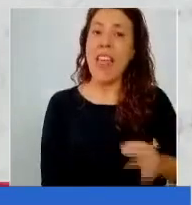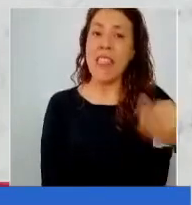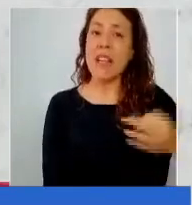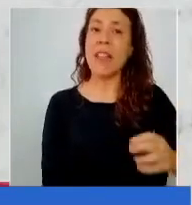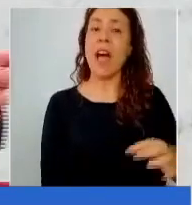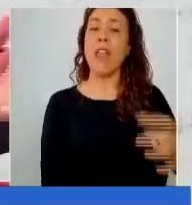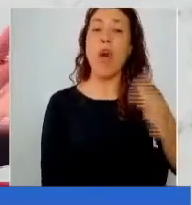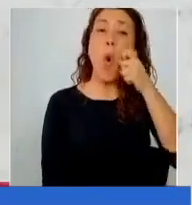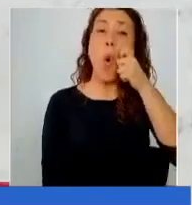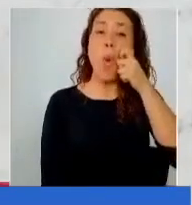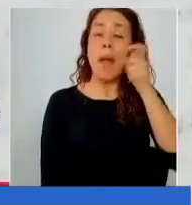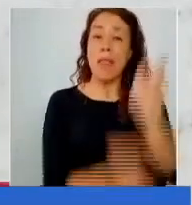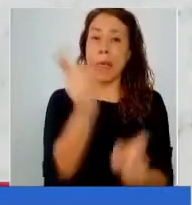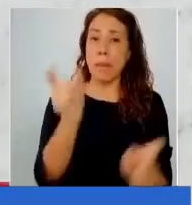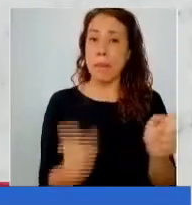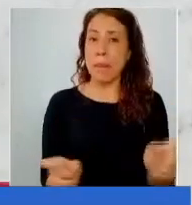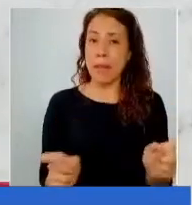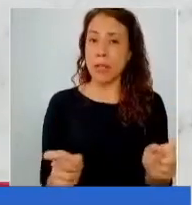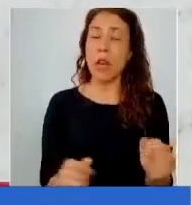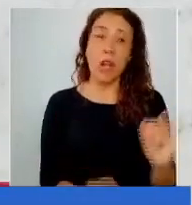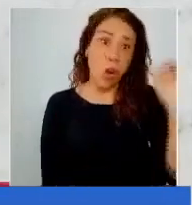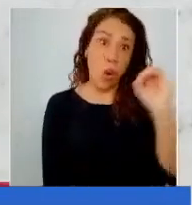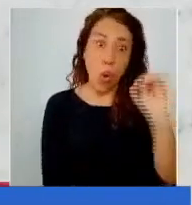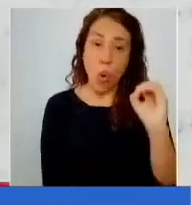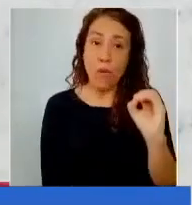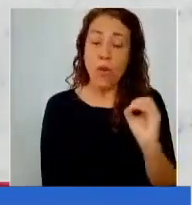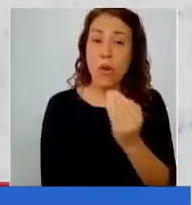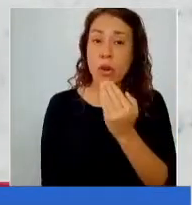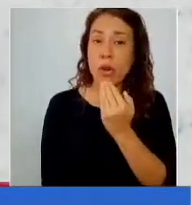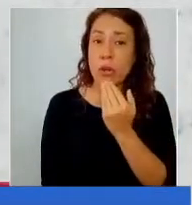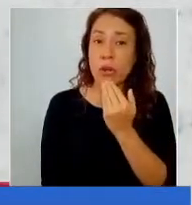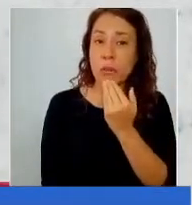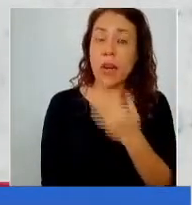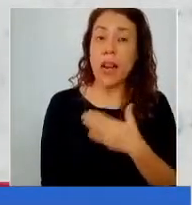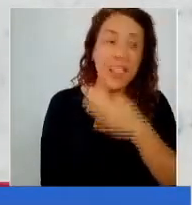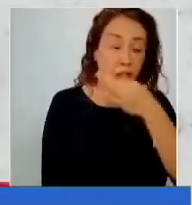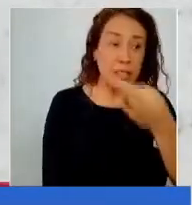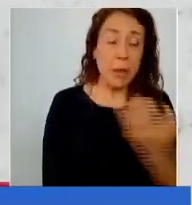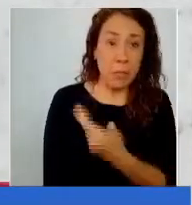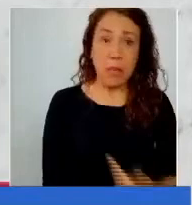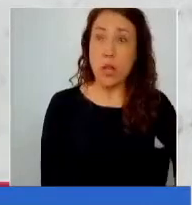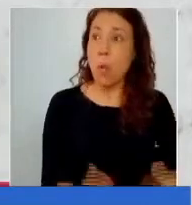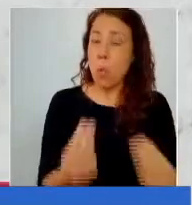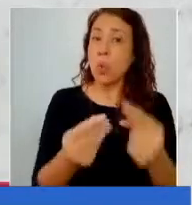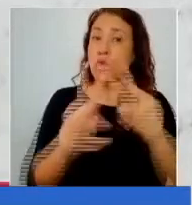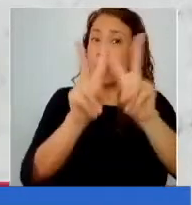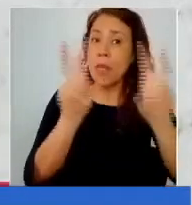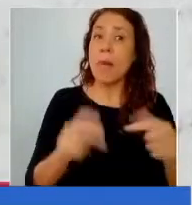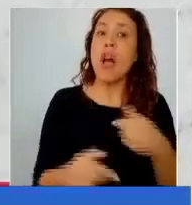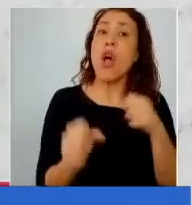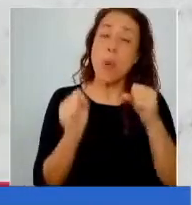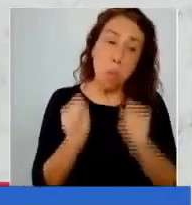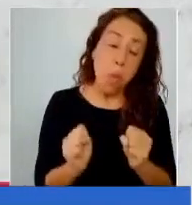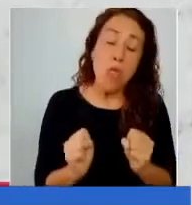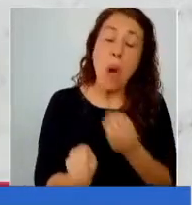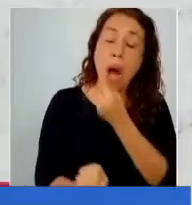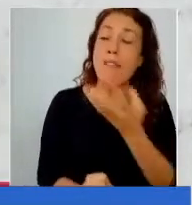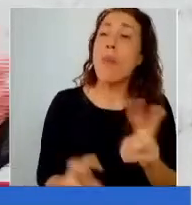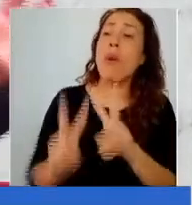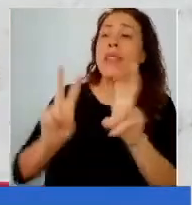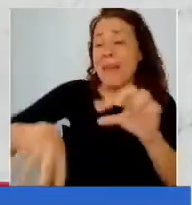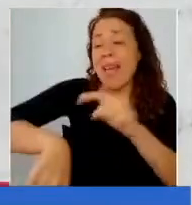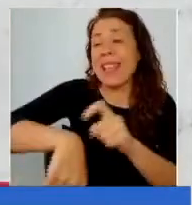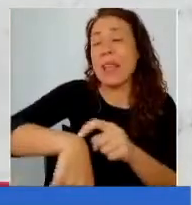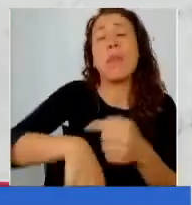y obviamente algo dijo el presidente hay muchos temas de los que uno podría hacerse cargo por razones de tiempo me voy a referir